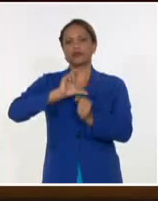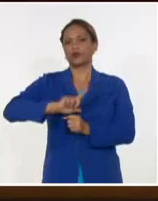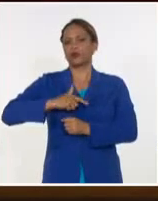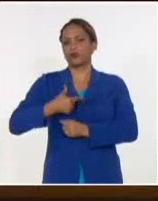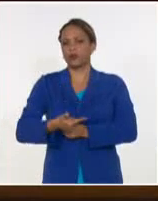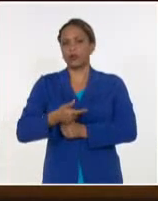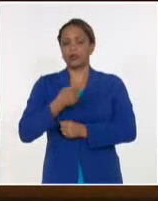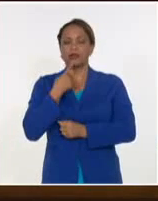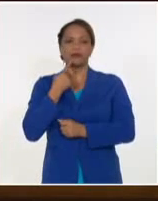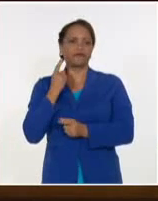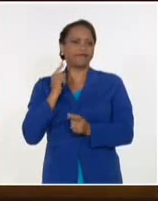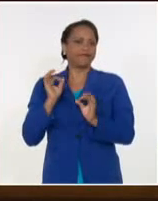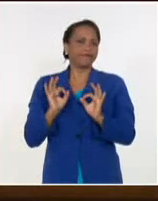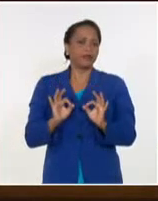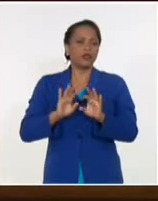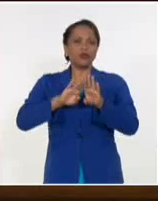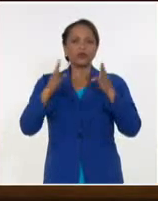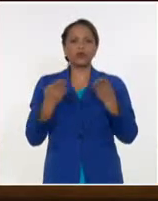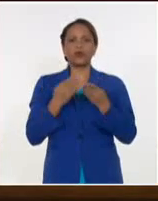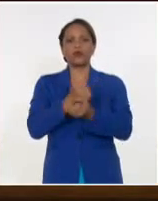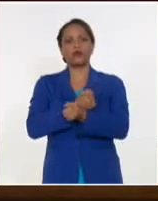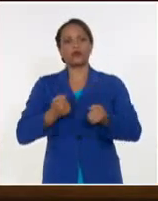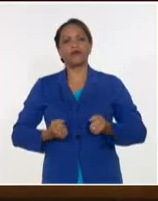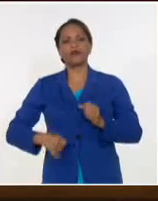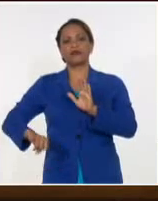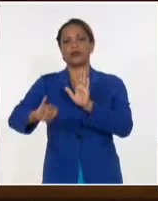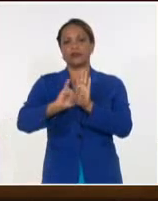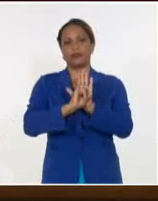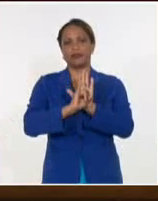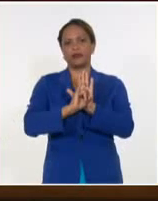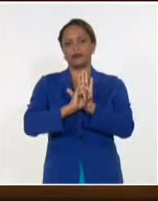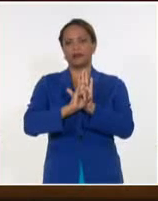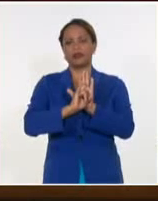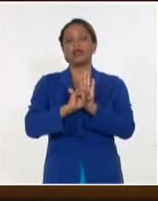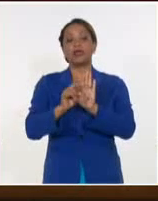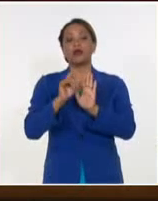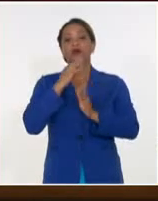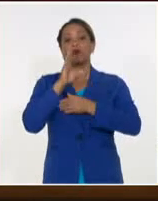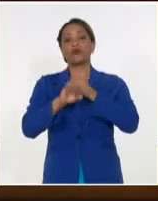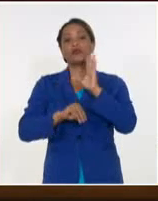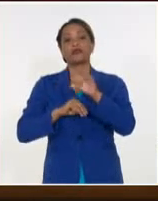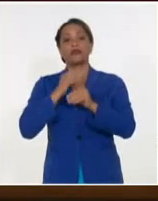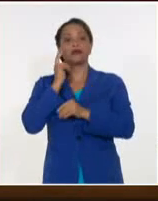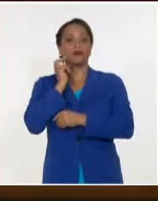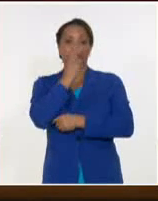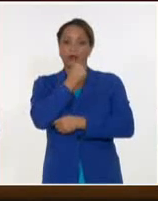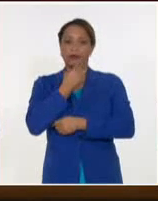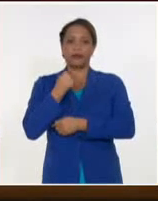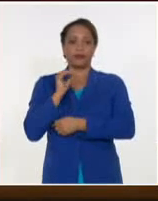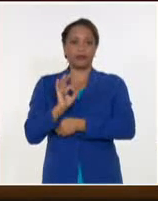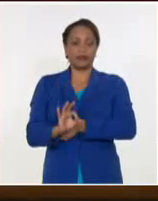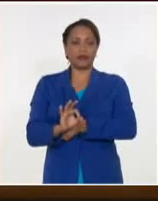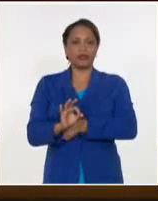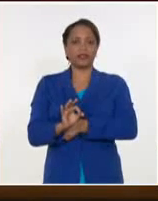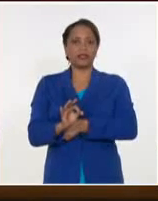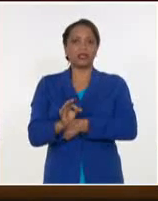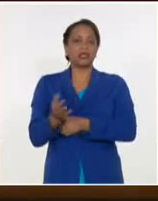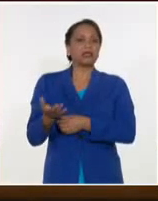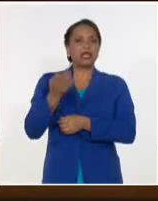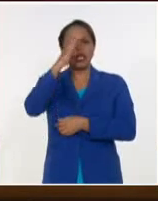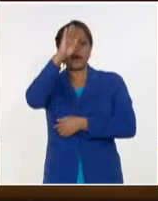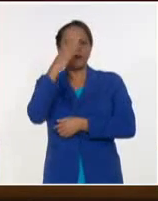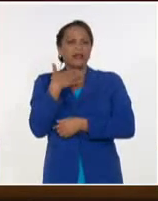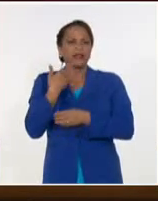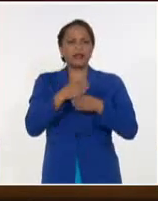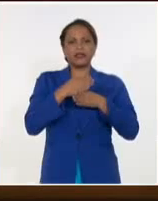en fin, un esfuerzo de identidad. Como diría José Martí, al fin, ¿qué es la patria sino